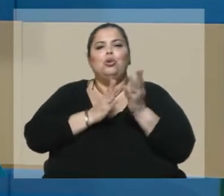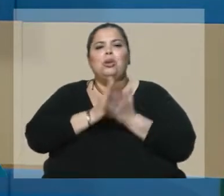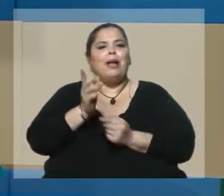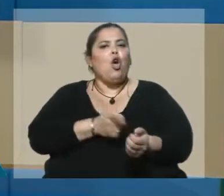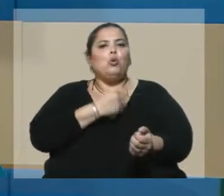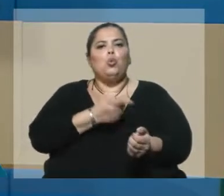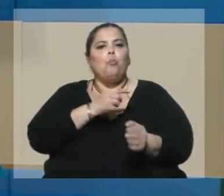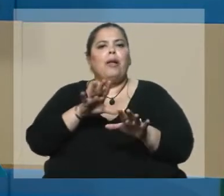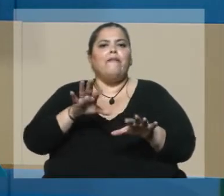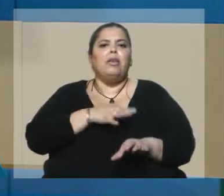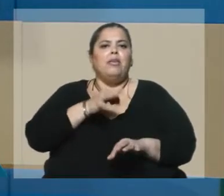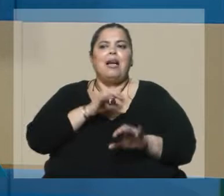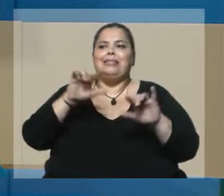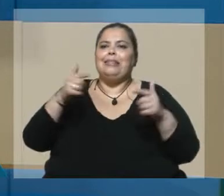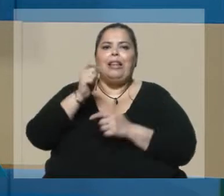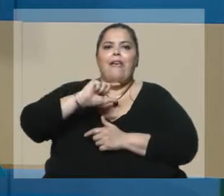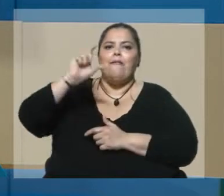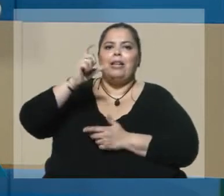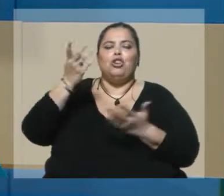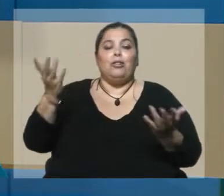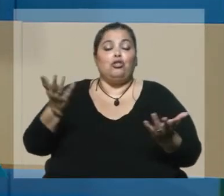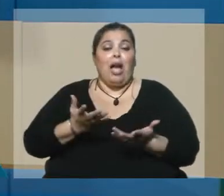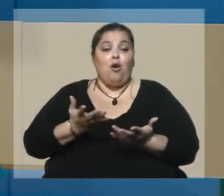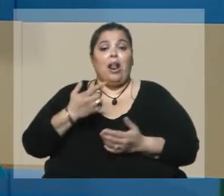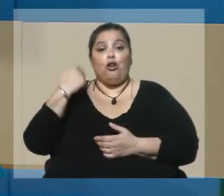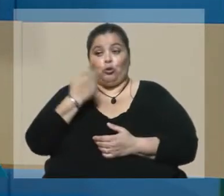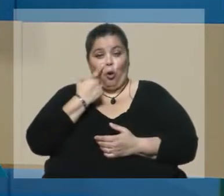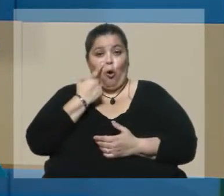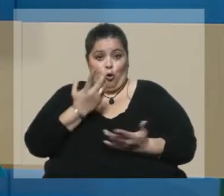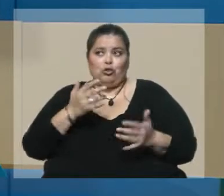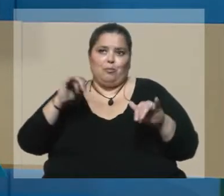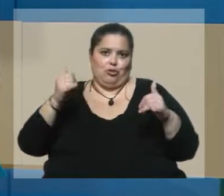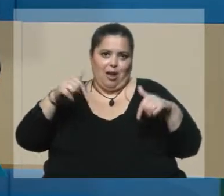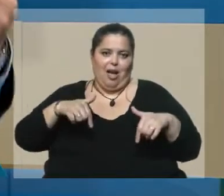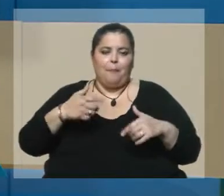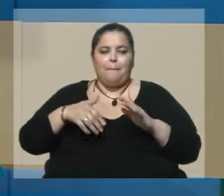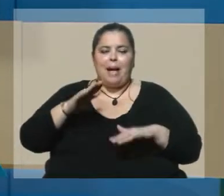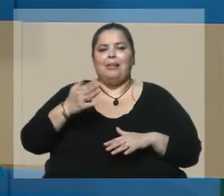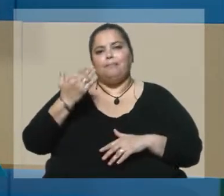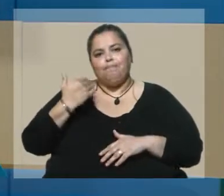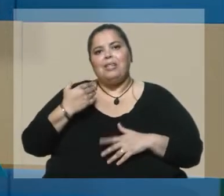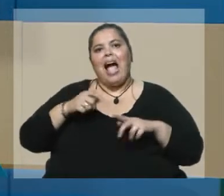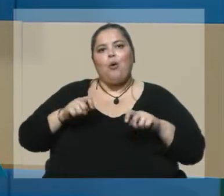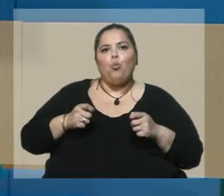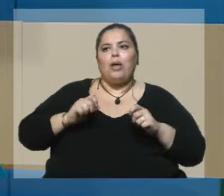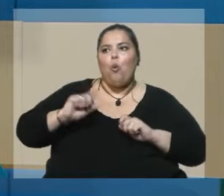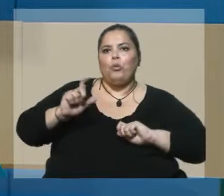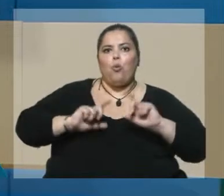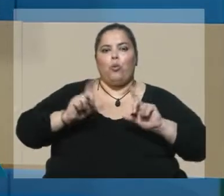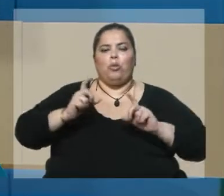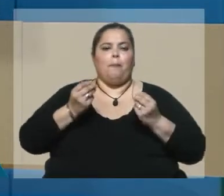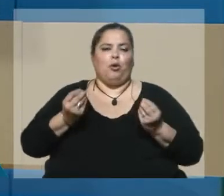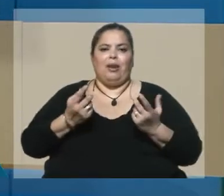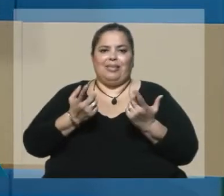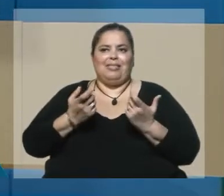que esta inflación se meta en ajustes de que nosotros lo conocemos muy bien ajustes por indexaciones pasadas ajustes en los contratos de precio porque después